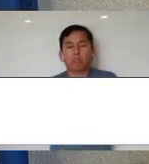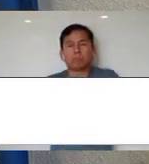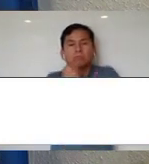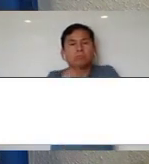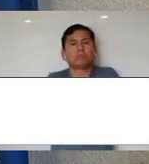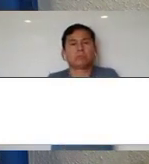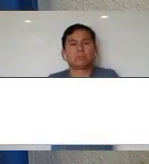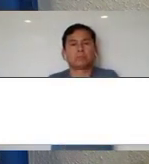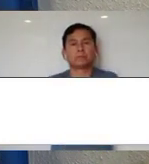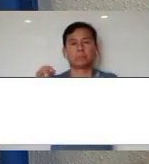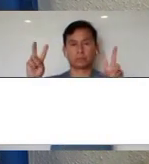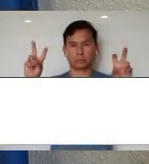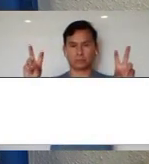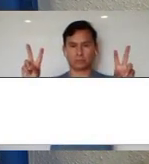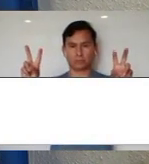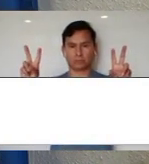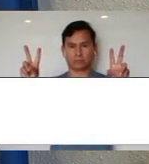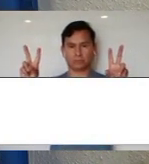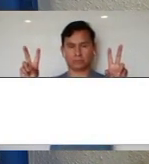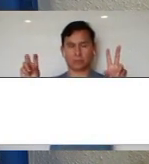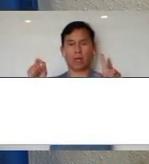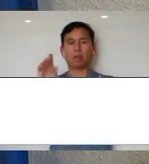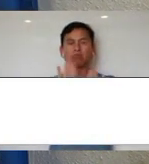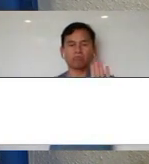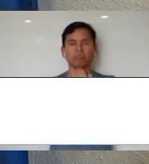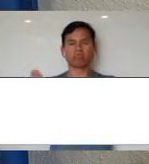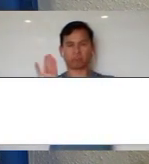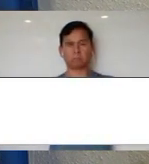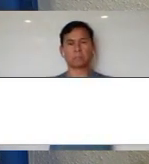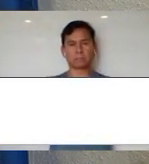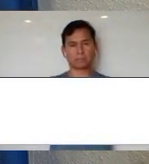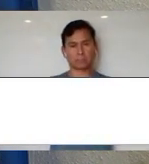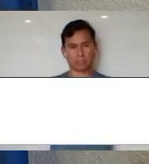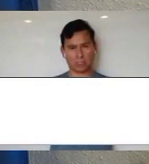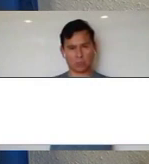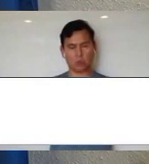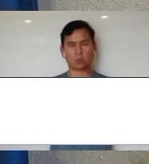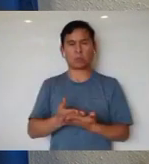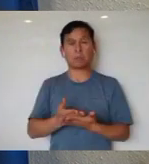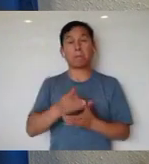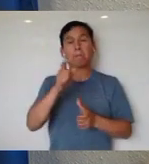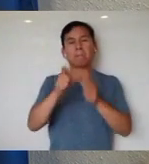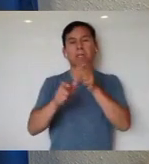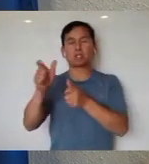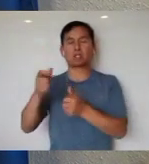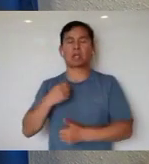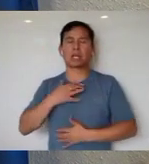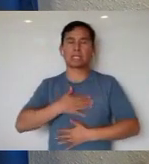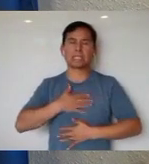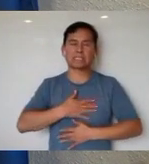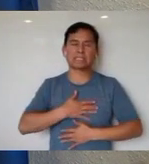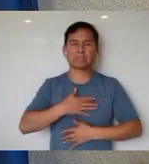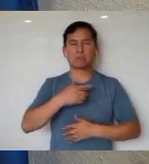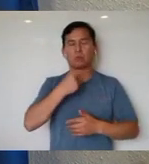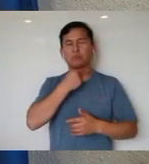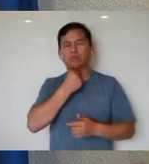contribuir a salvaguardar la salud de quienes más queremos y de todos quienes nos